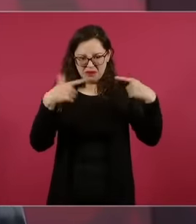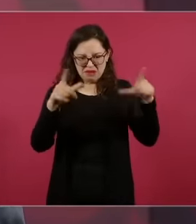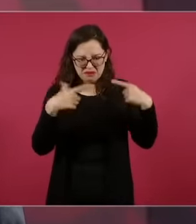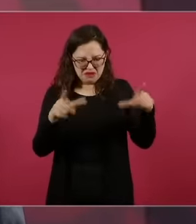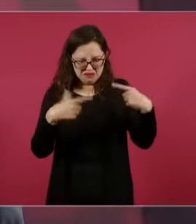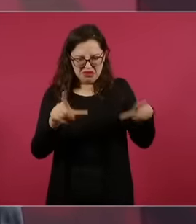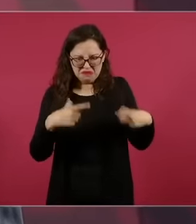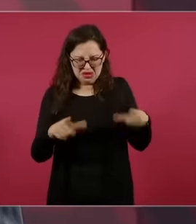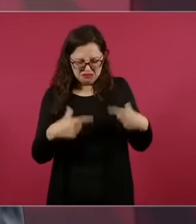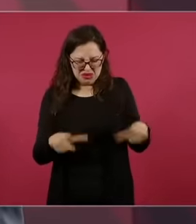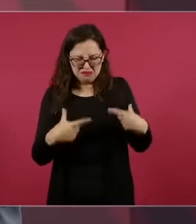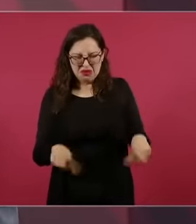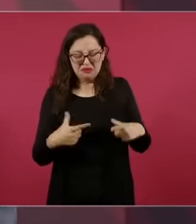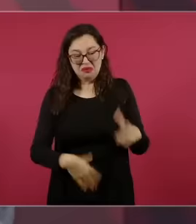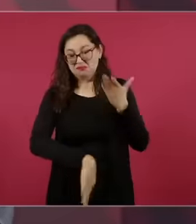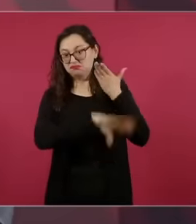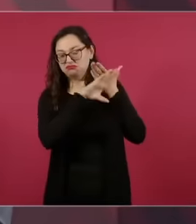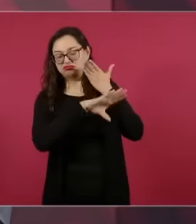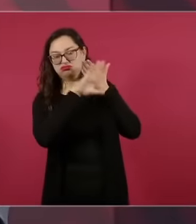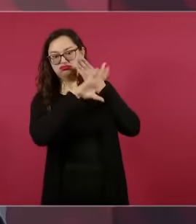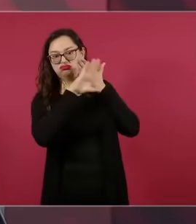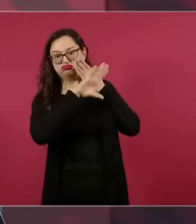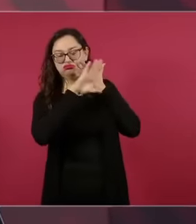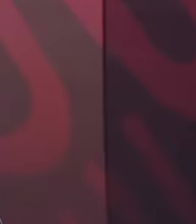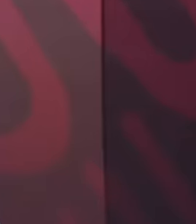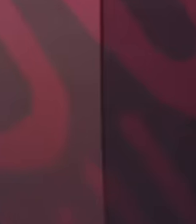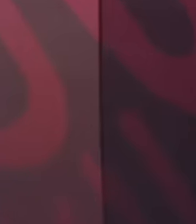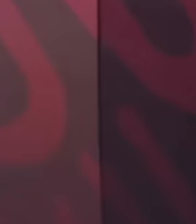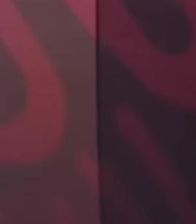opositor, puro